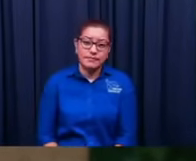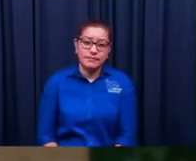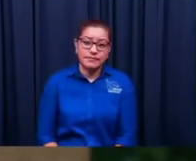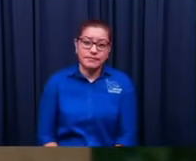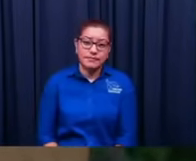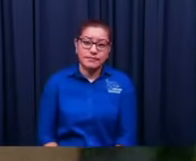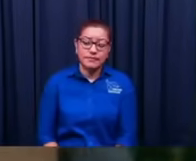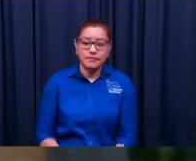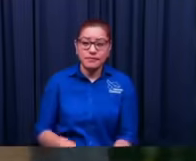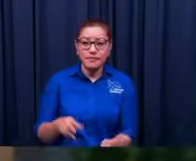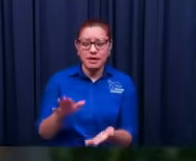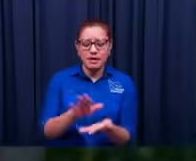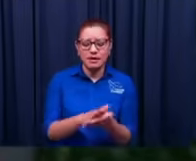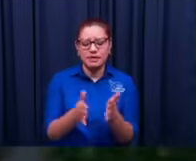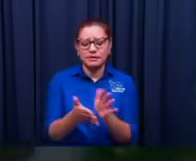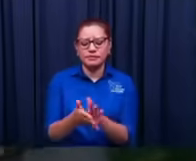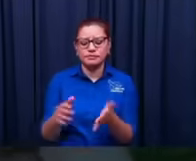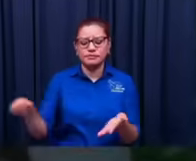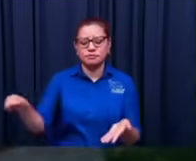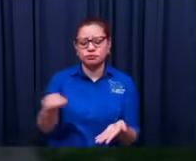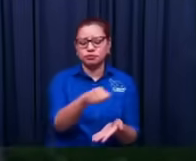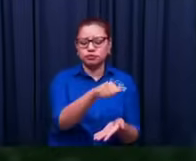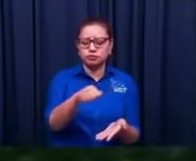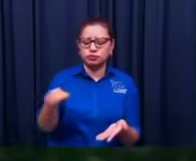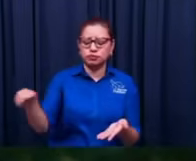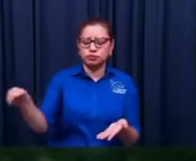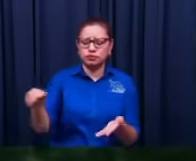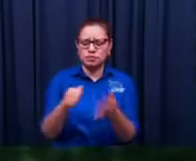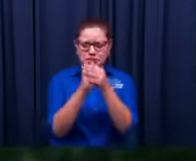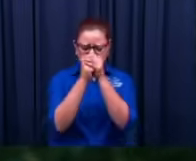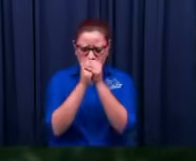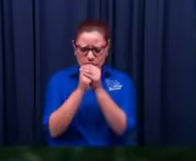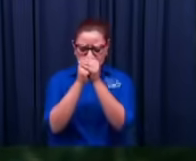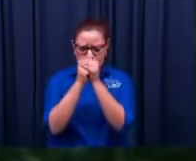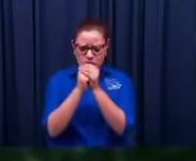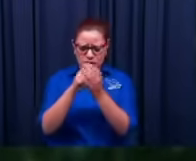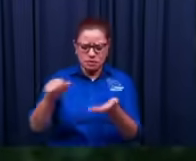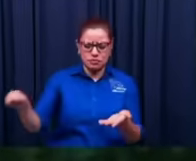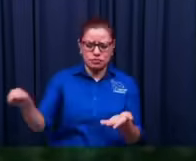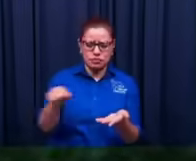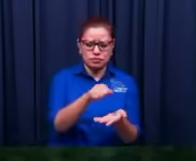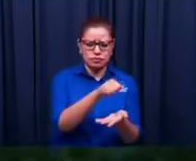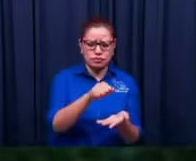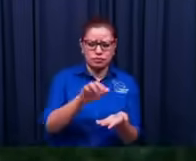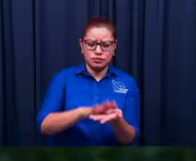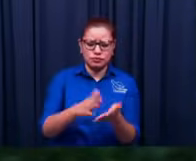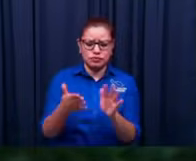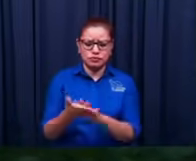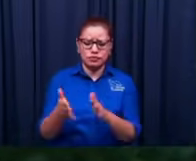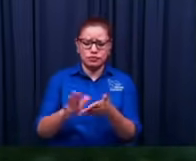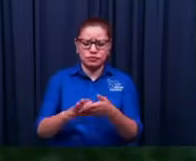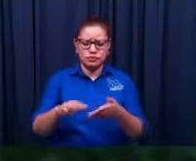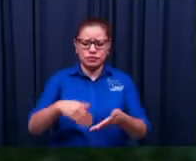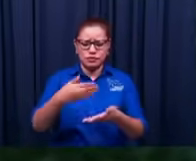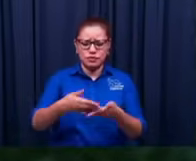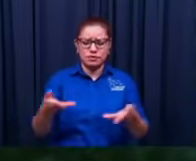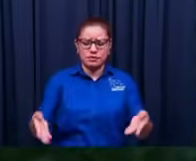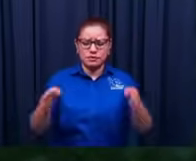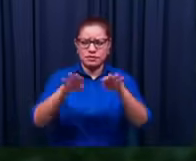Aún cuando está doblando la ropa que acaba de planchar, está doblando su ropa interior. Señor, en el nombre de Jesús,